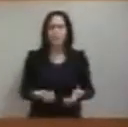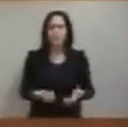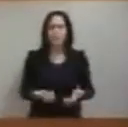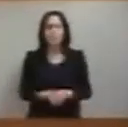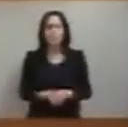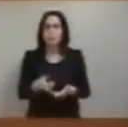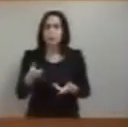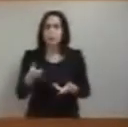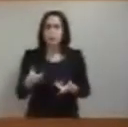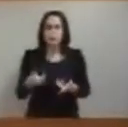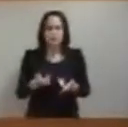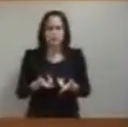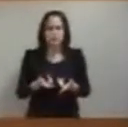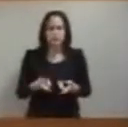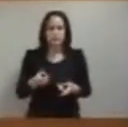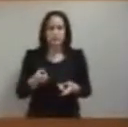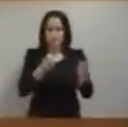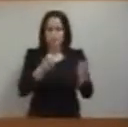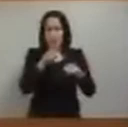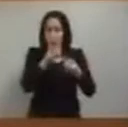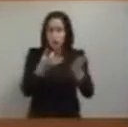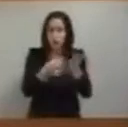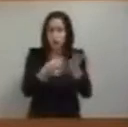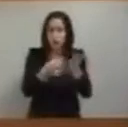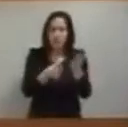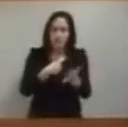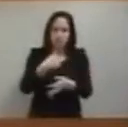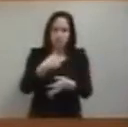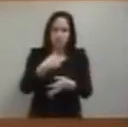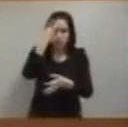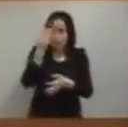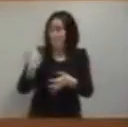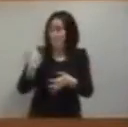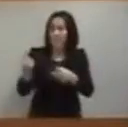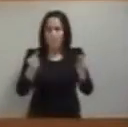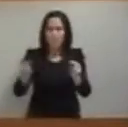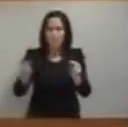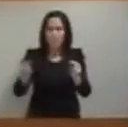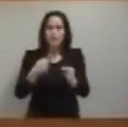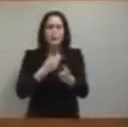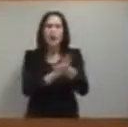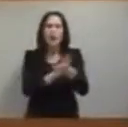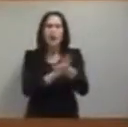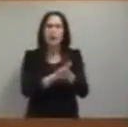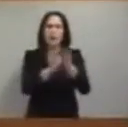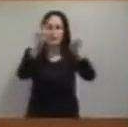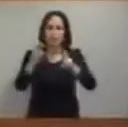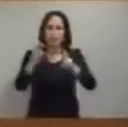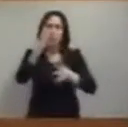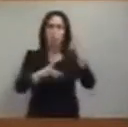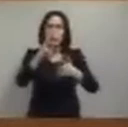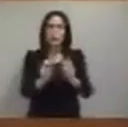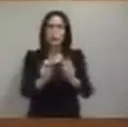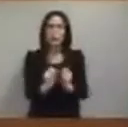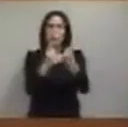vocación de ofrecer datos de calidad, yo hacía referencia en aquel debate a que las cuentas oficiales